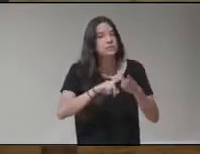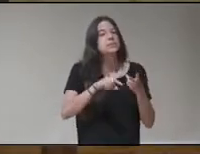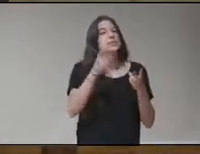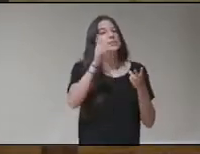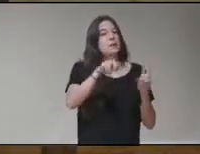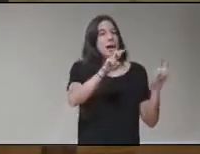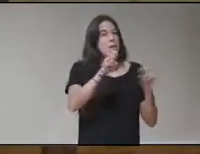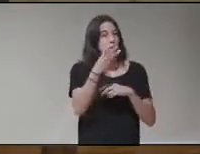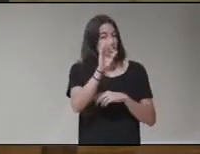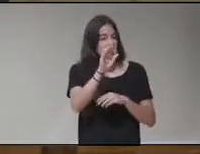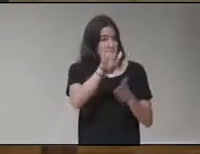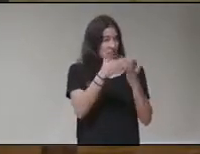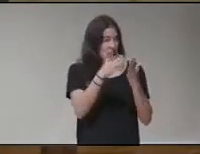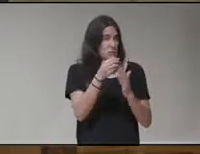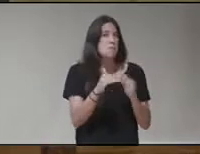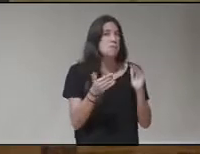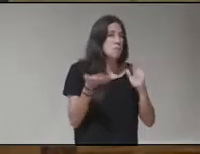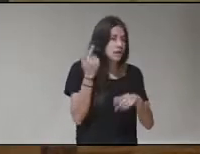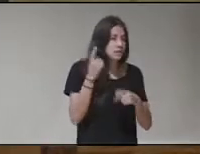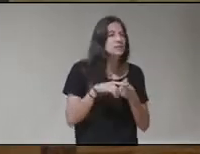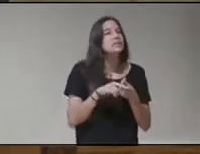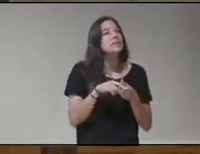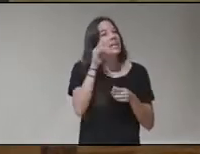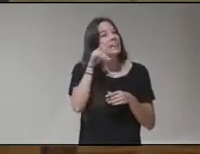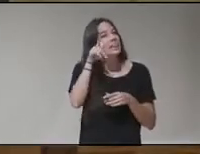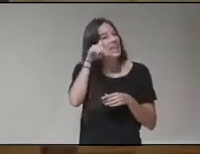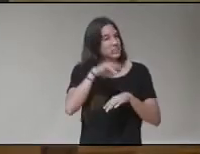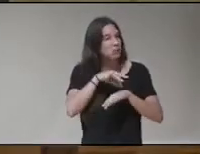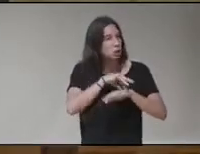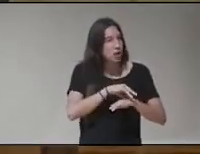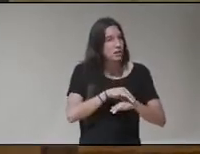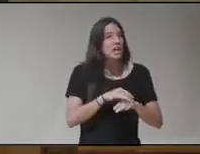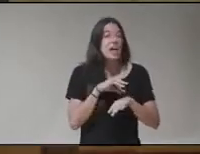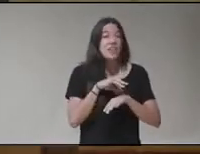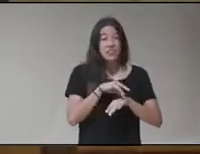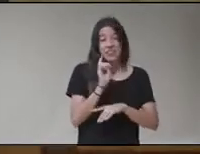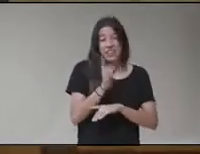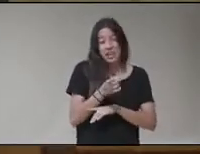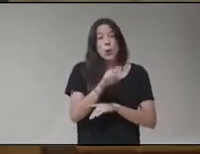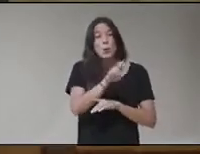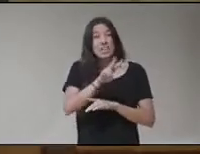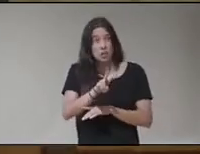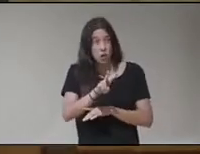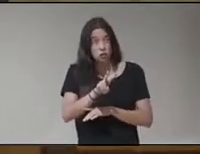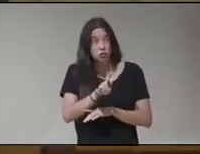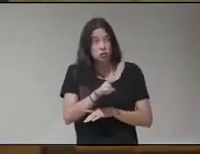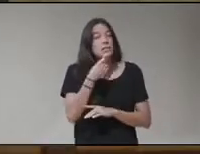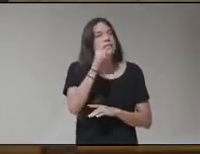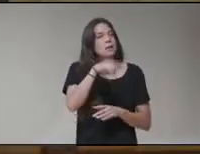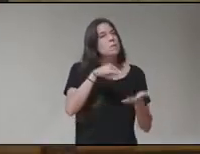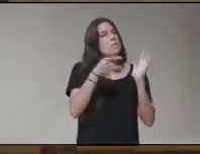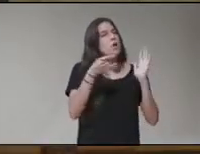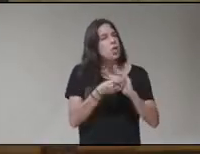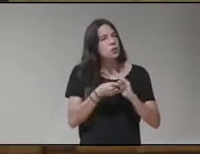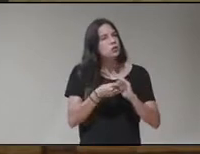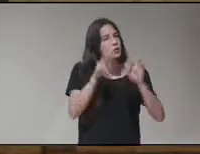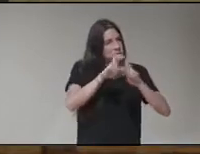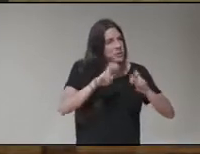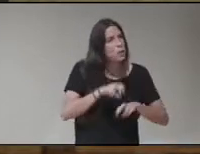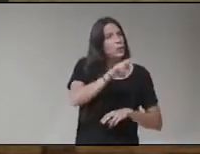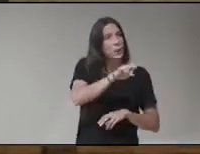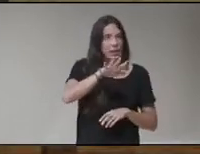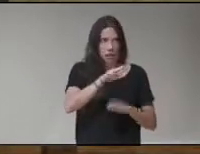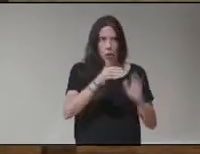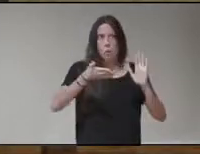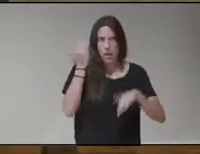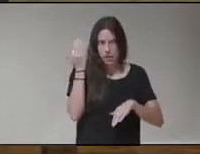de libros, ha dirigido 22 tesis doctorales, un montón, creo que como 25 de proyectos de investigación como